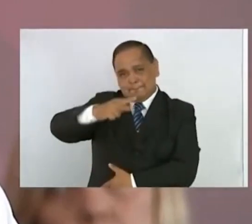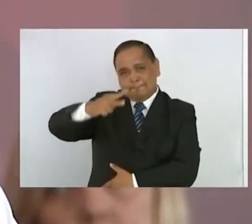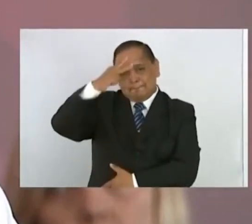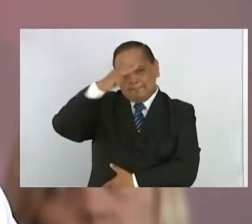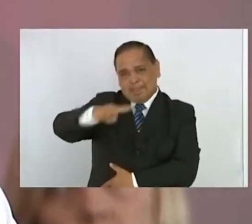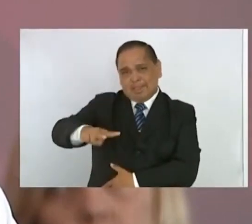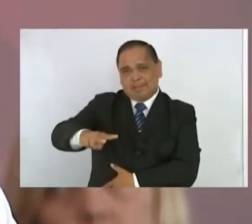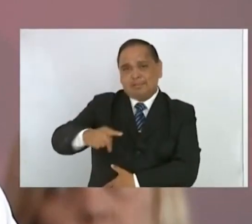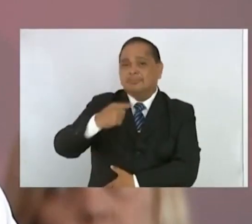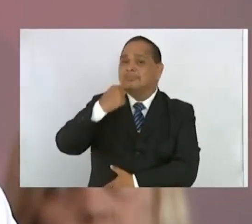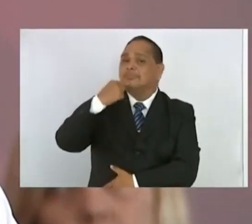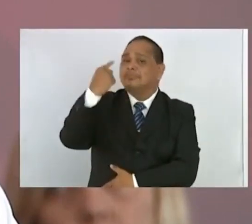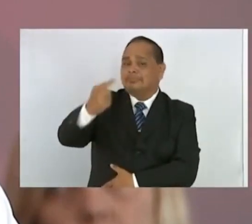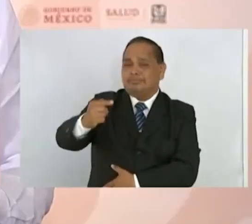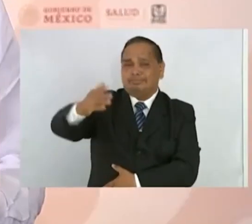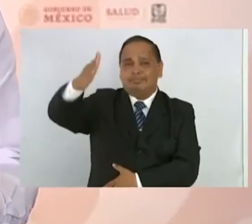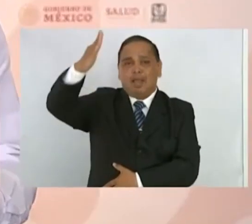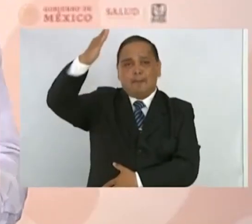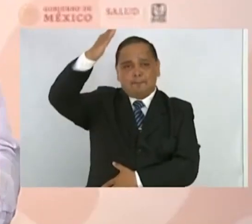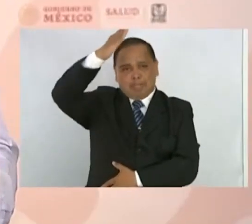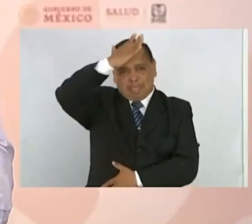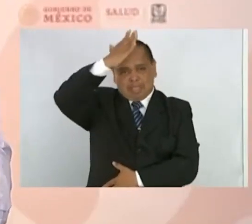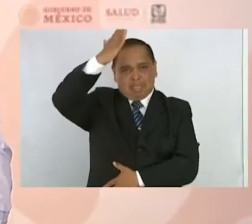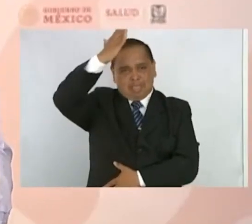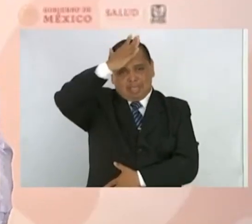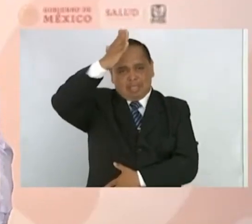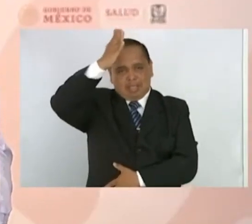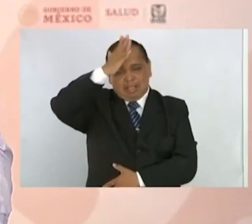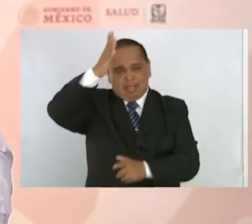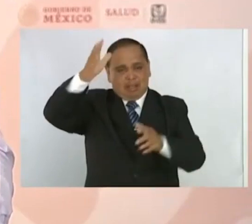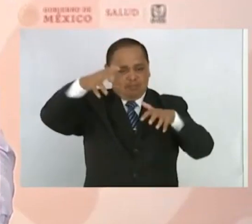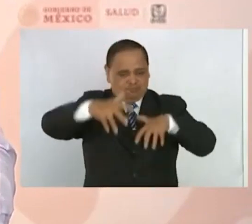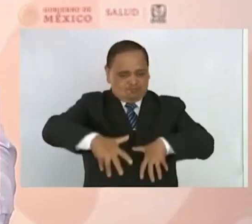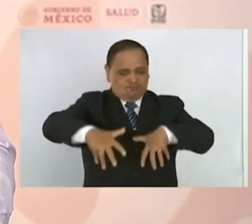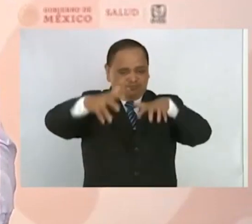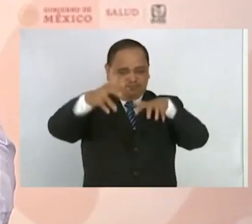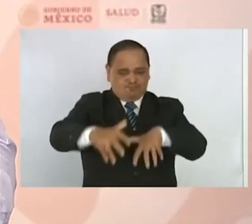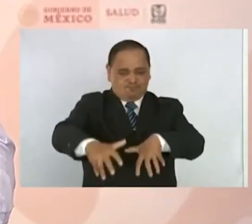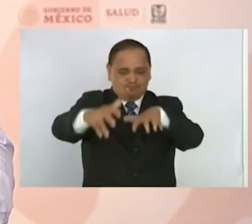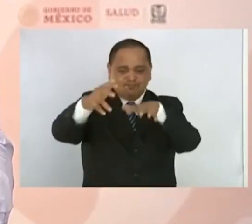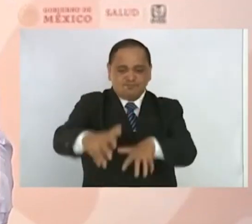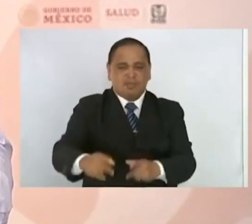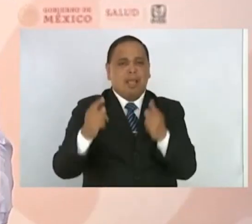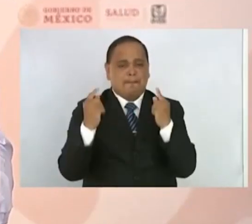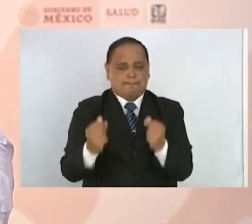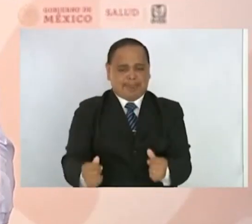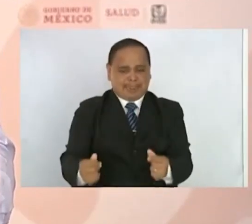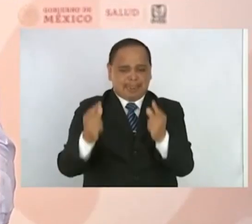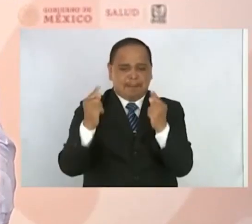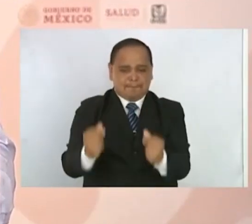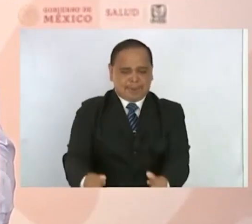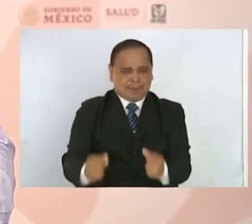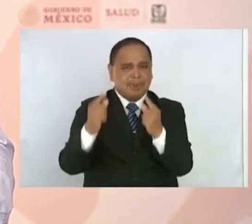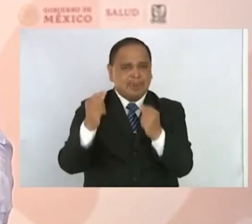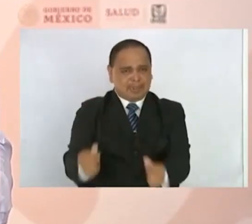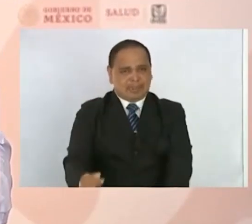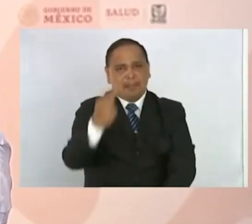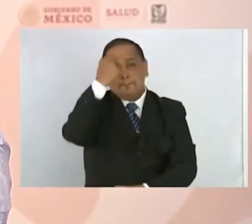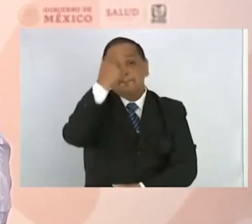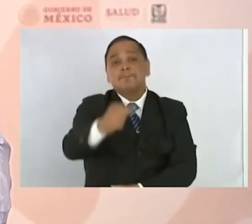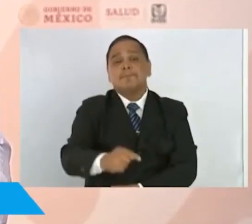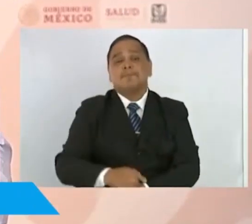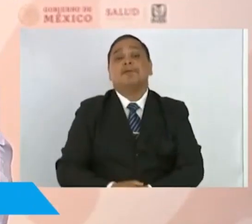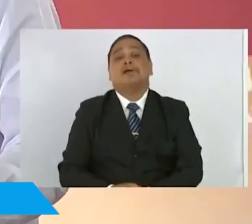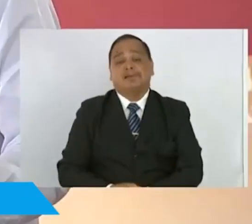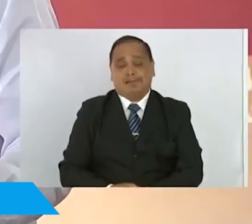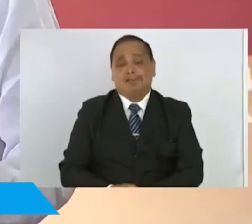canciller Marcelo ebrard Indicó que se considera invitar a Argentina Brasil Colombia Cuba Venezuela Bolivia chile